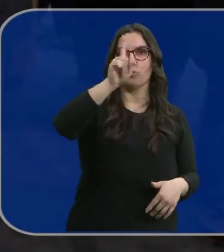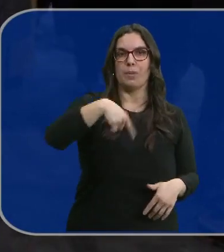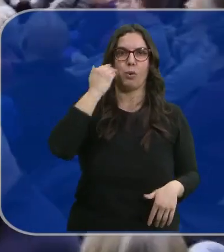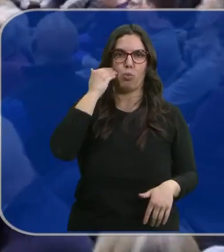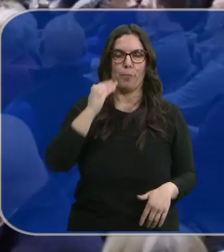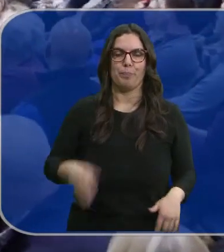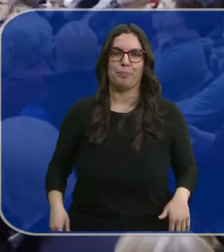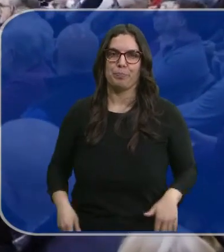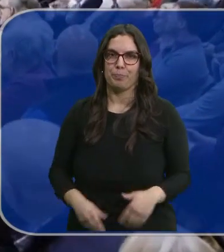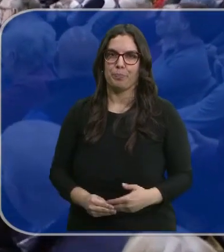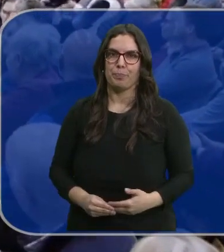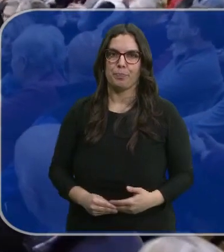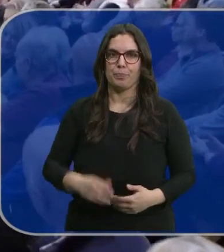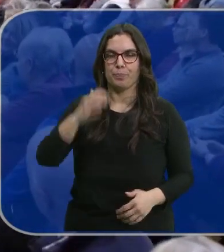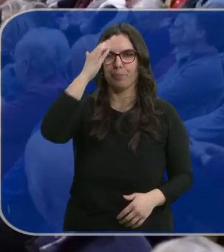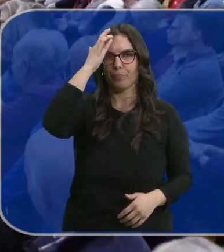mes de julio.